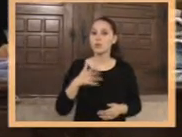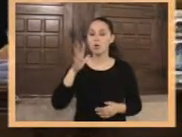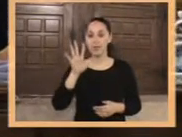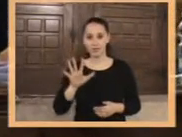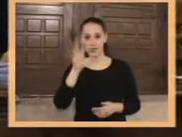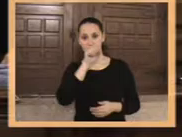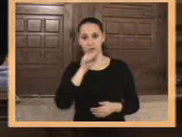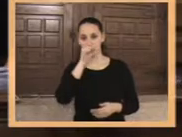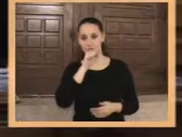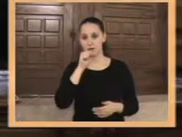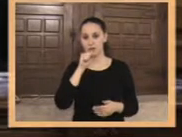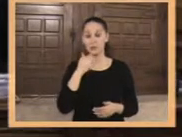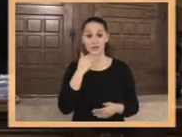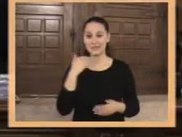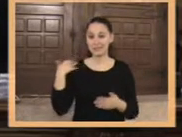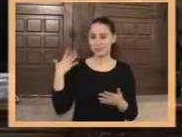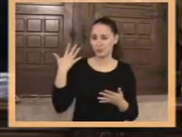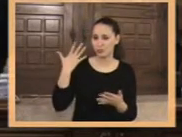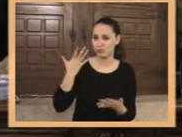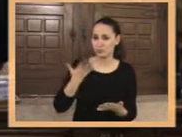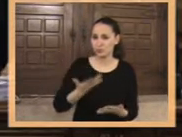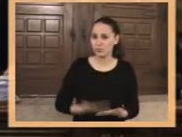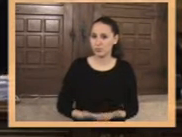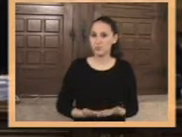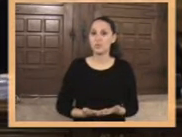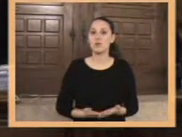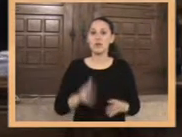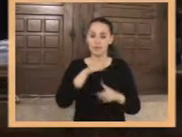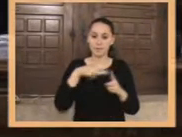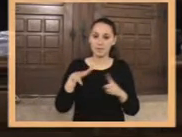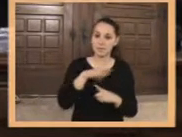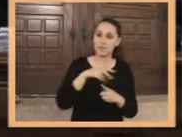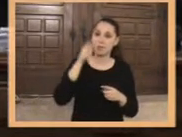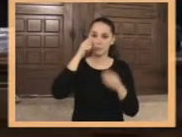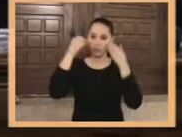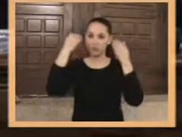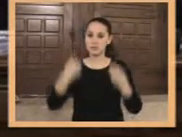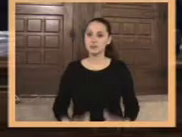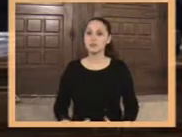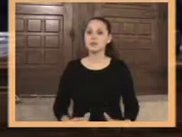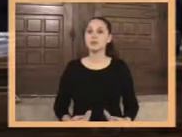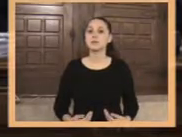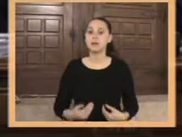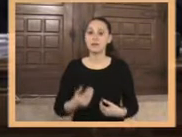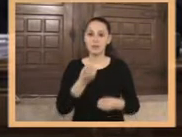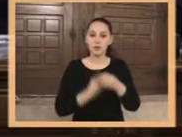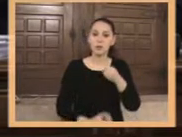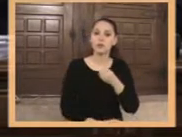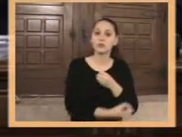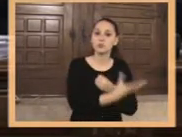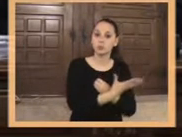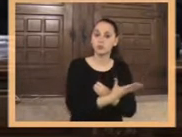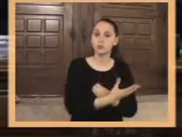en con esta delegación de Medio Ambiente y de Sanidad, que no surge de la nada esta